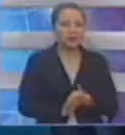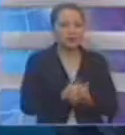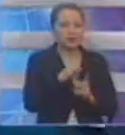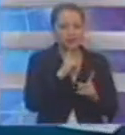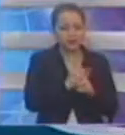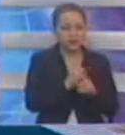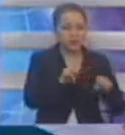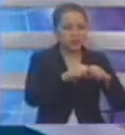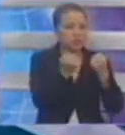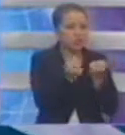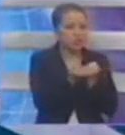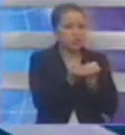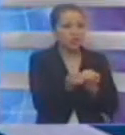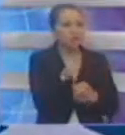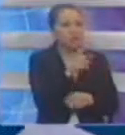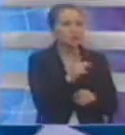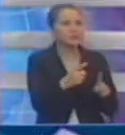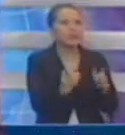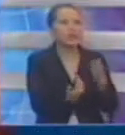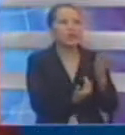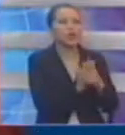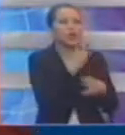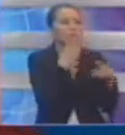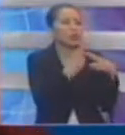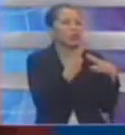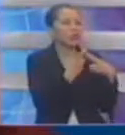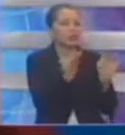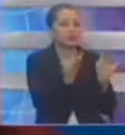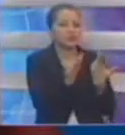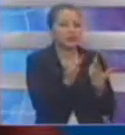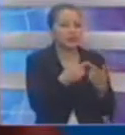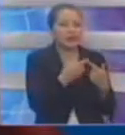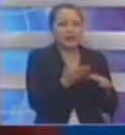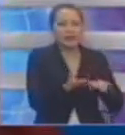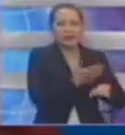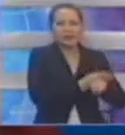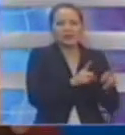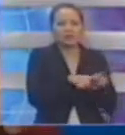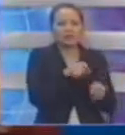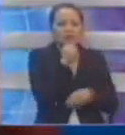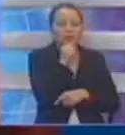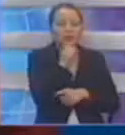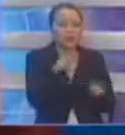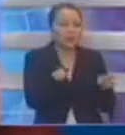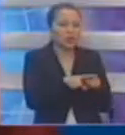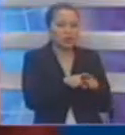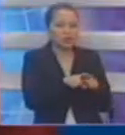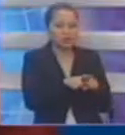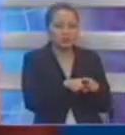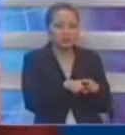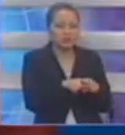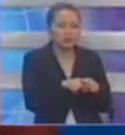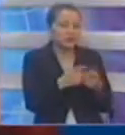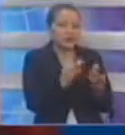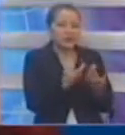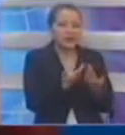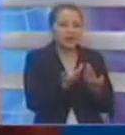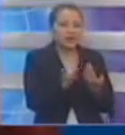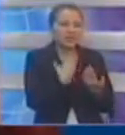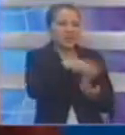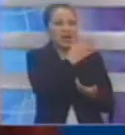del siglo XXI es una fórmula nueva, un nombre nuevo para algo que es muy viejo. Es una vieja medicina con una nueva etiqueta.